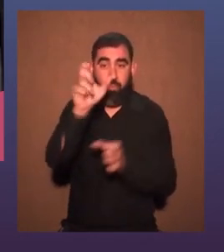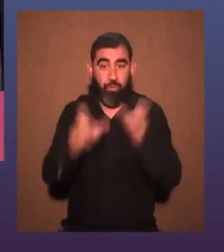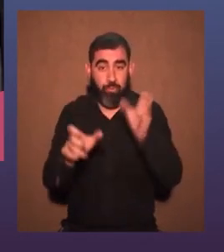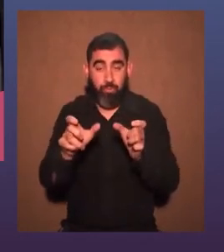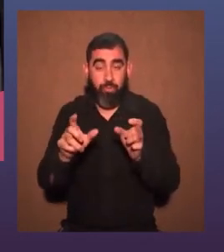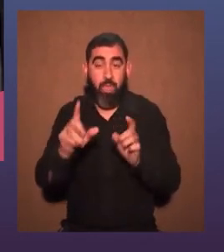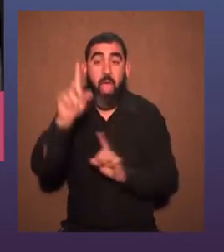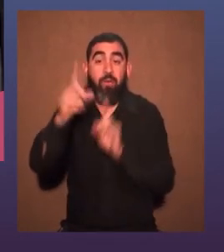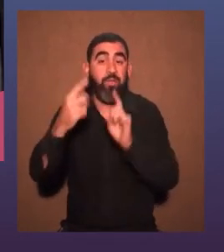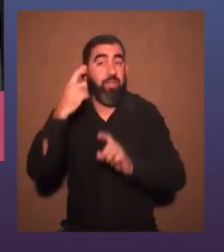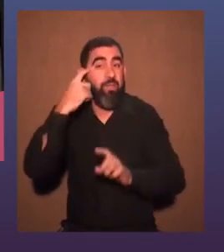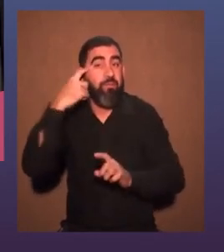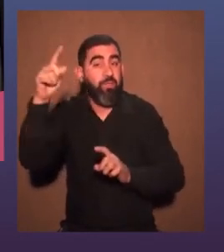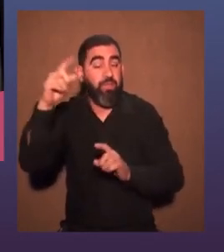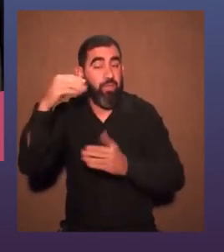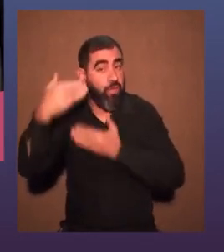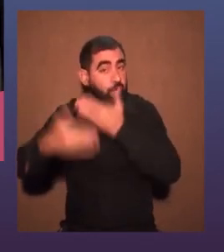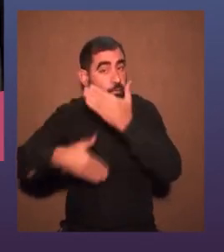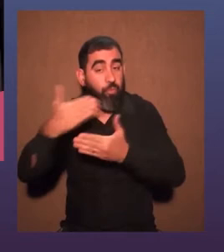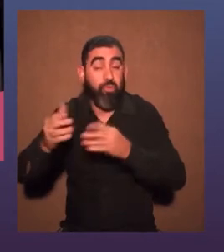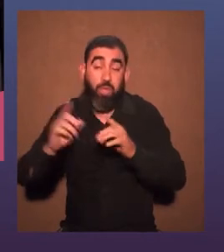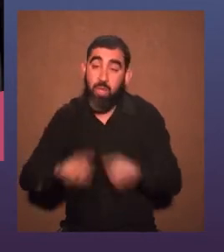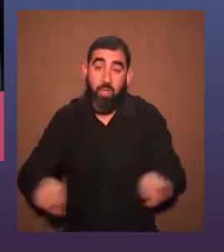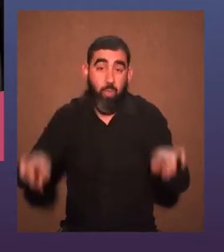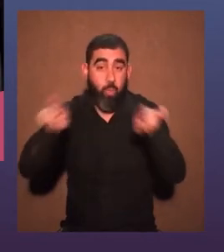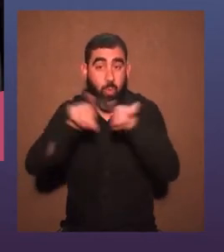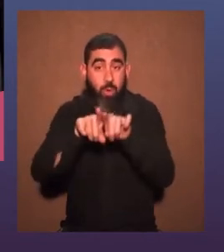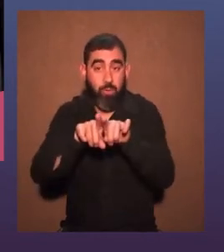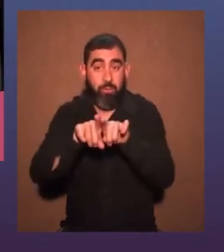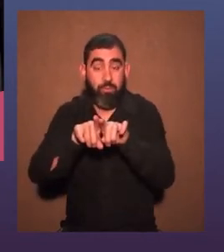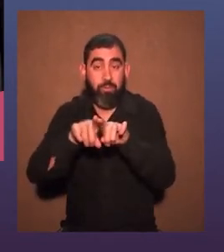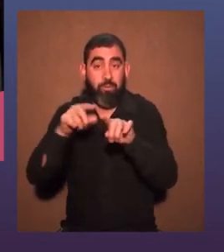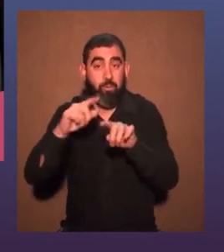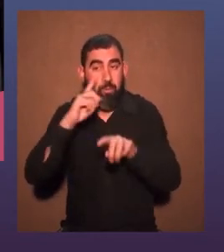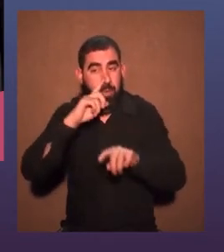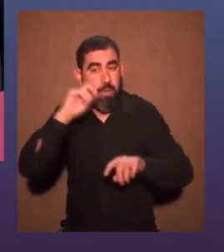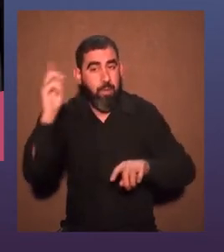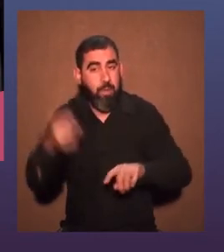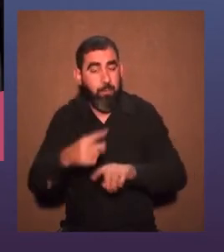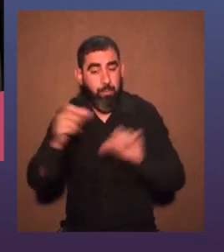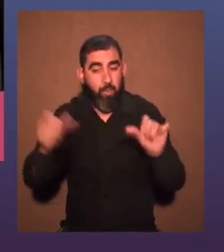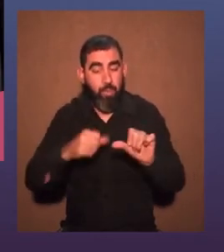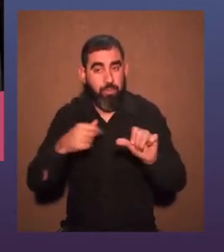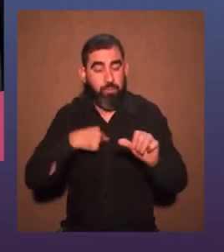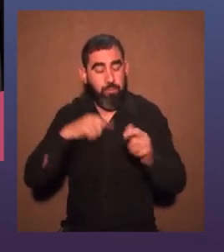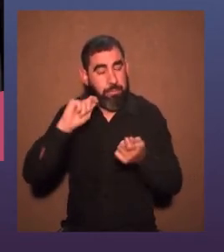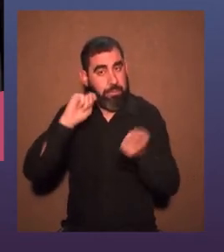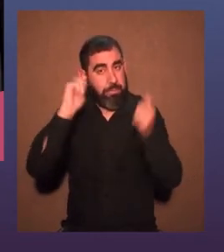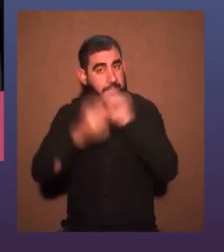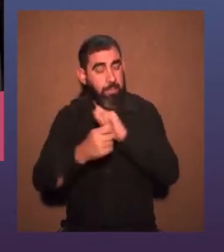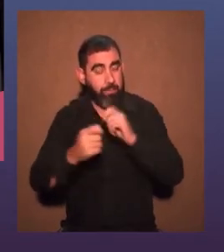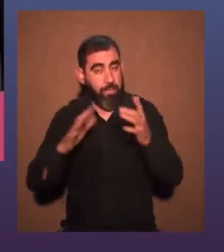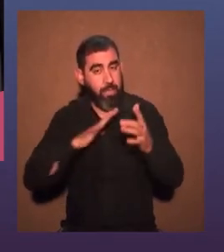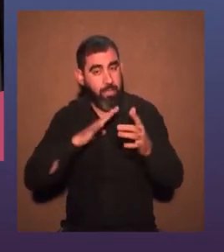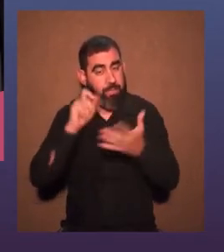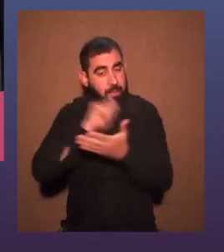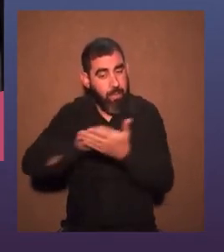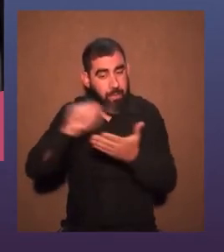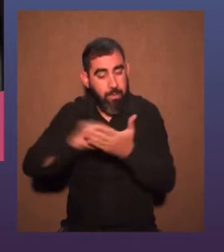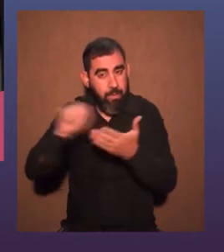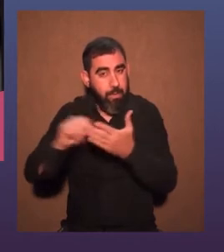el acto creativo creo que también funciona un poco de la misma manera, es ponerse inmediatamente a uno en desequilibrio y escribir una